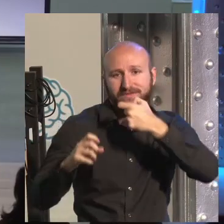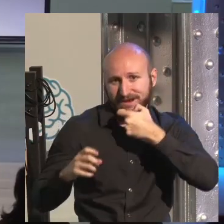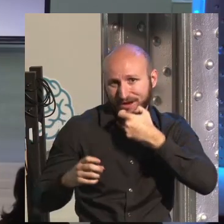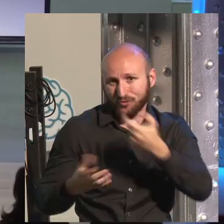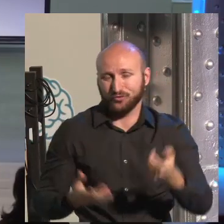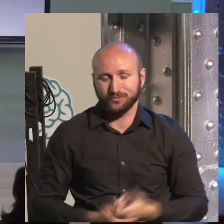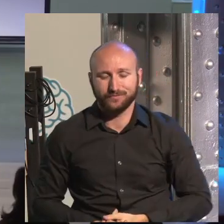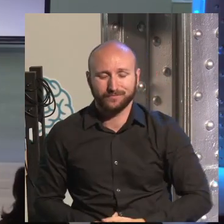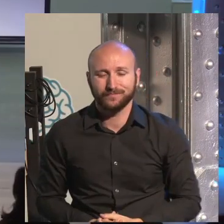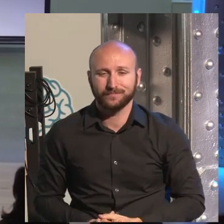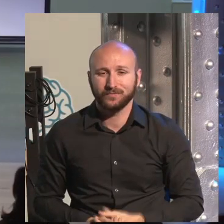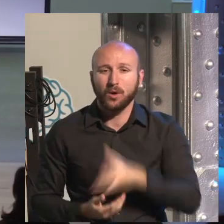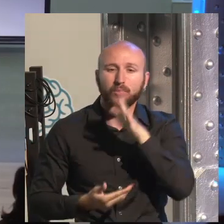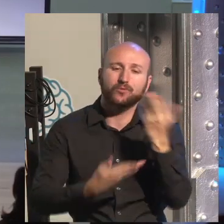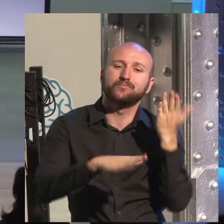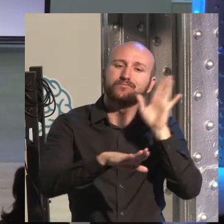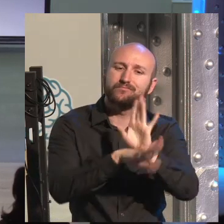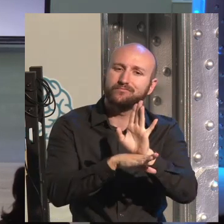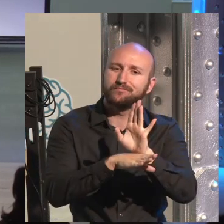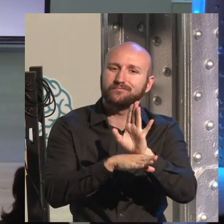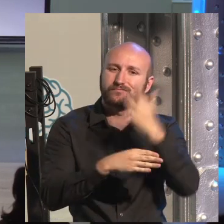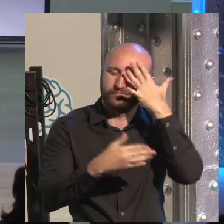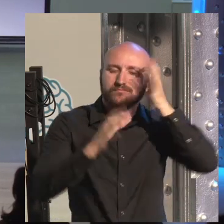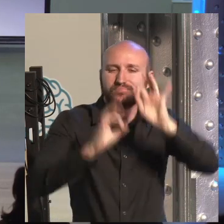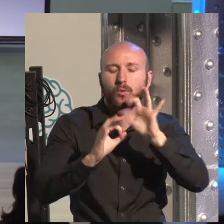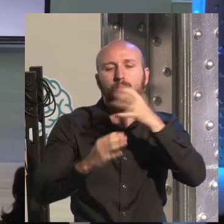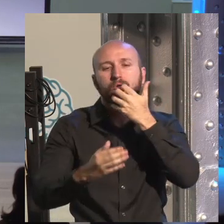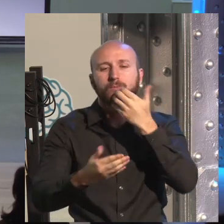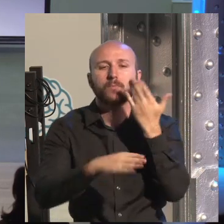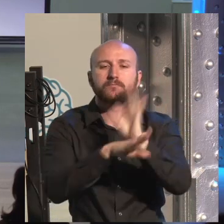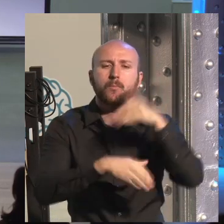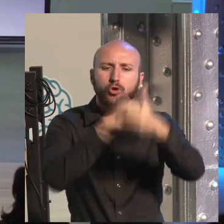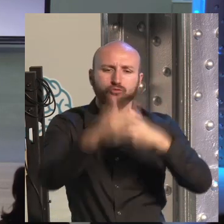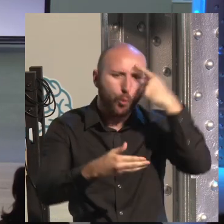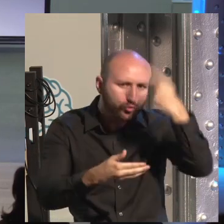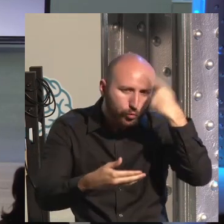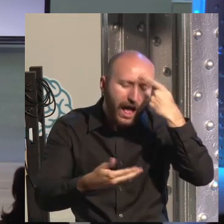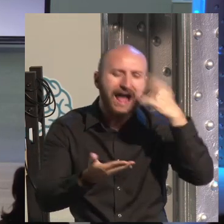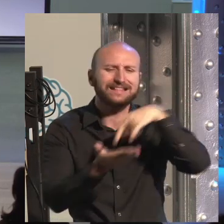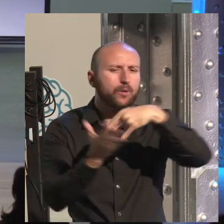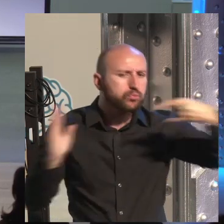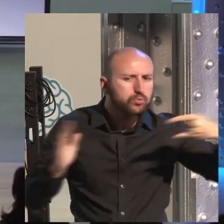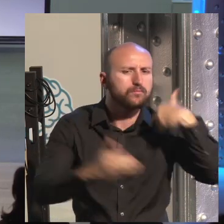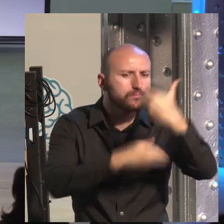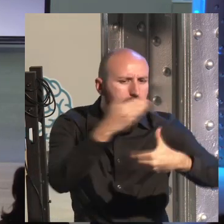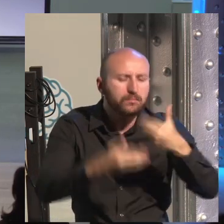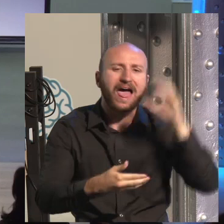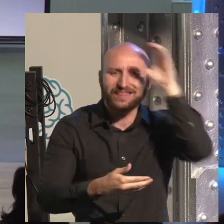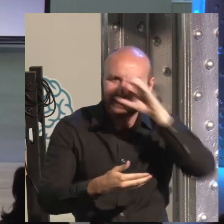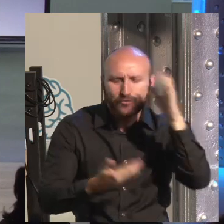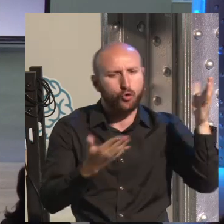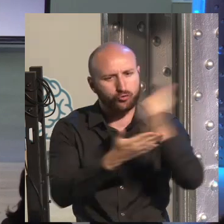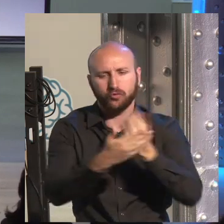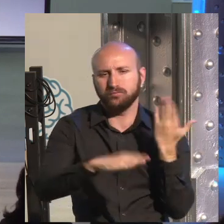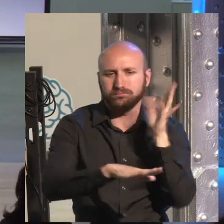lógico, representaba el máximo del progreso cultural y tecnológico y científico. Así